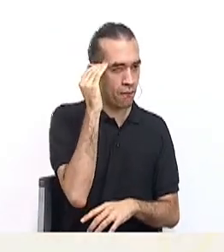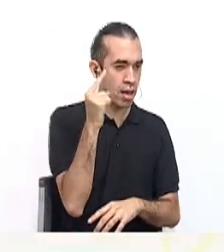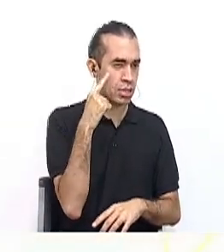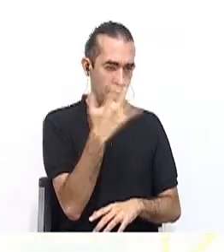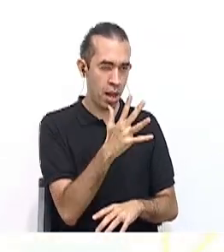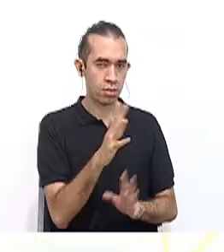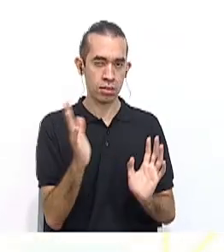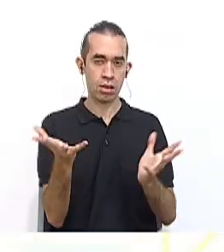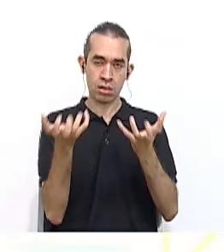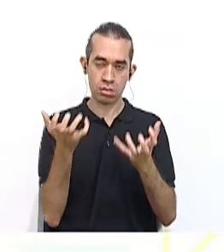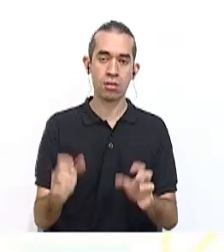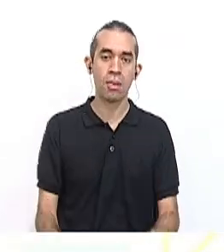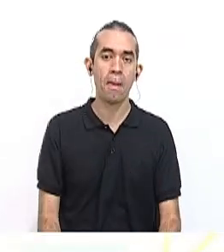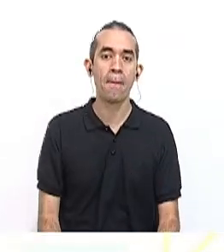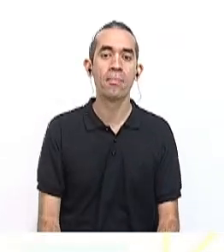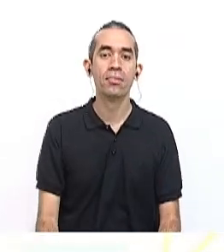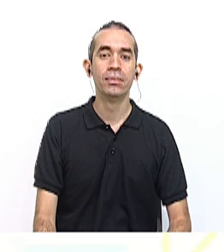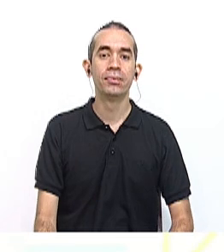semejanza.